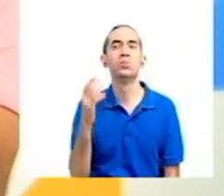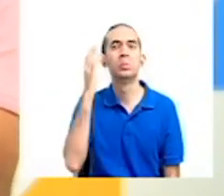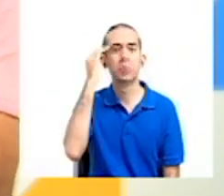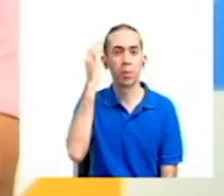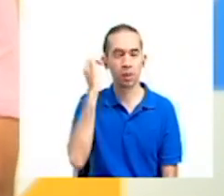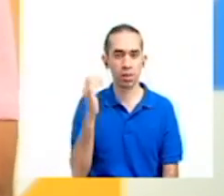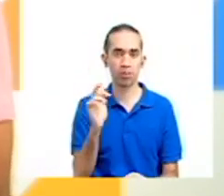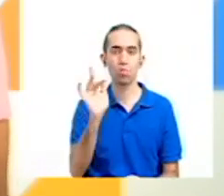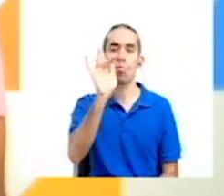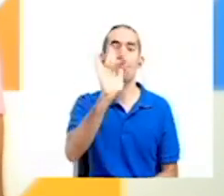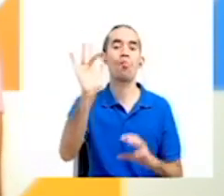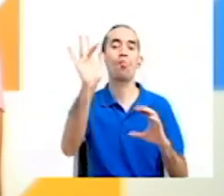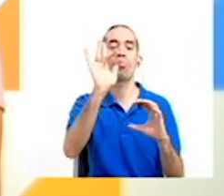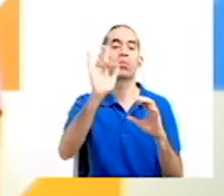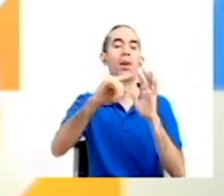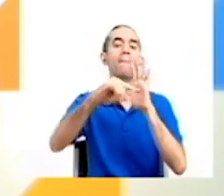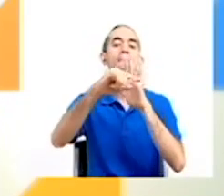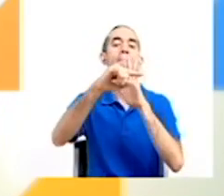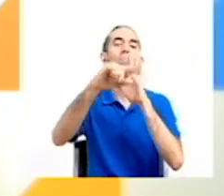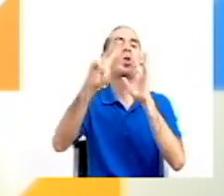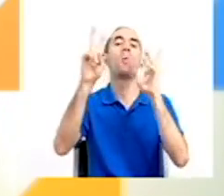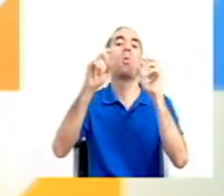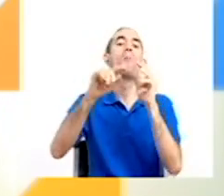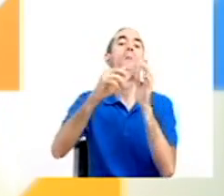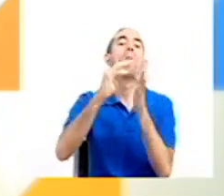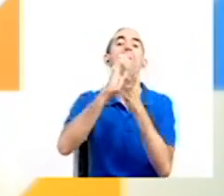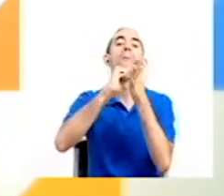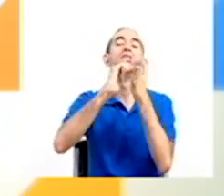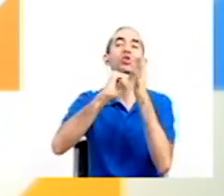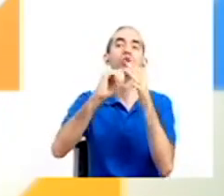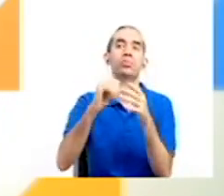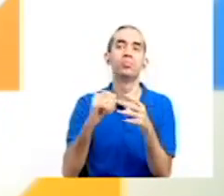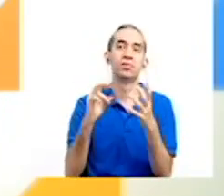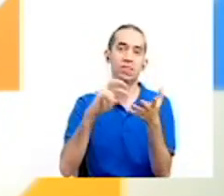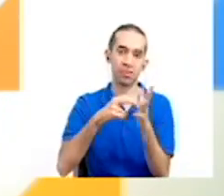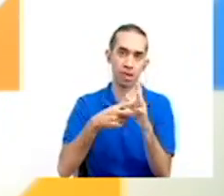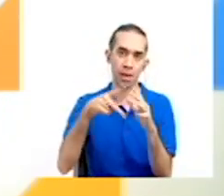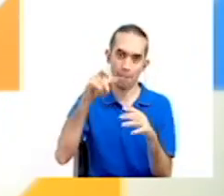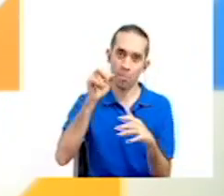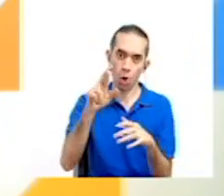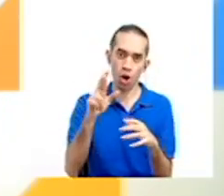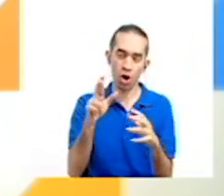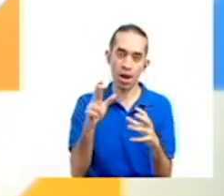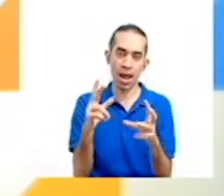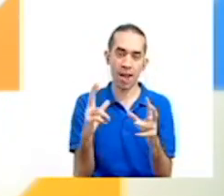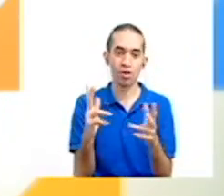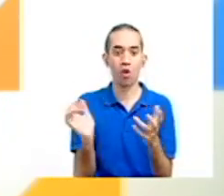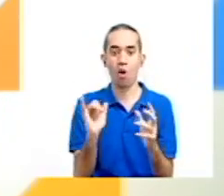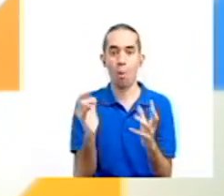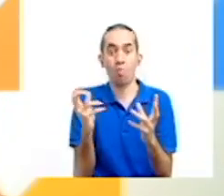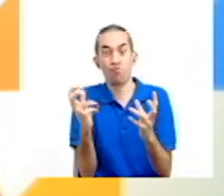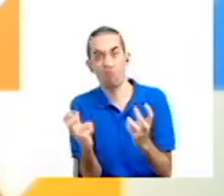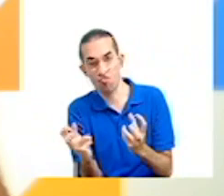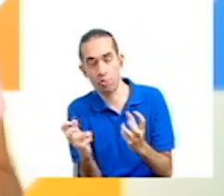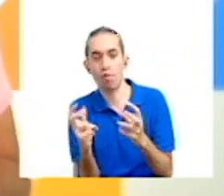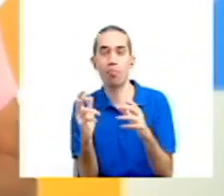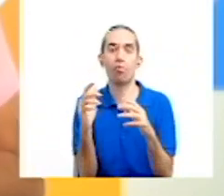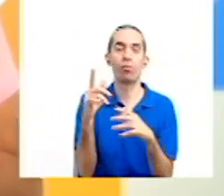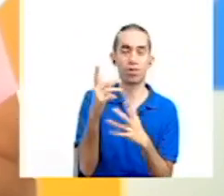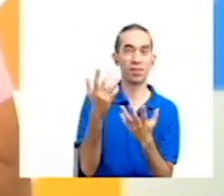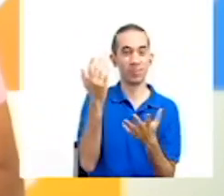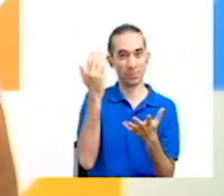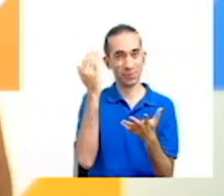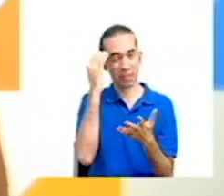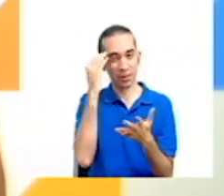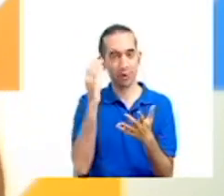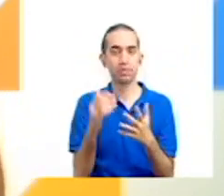un lugar que tiene menos carga. Esto significa que la molécula es polar. Esa es la idea entre una molécula polar y no polar.